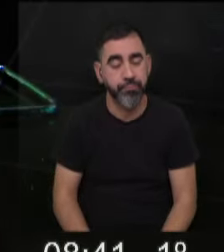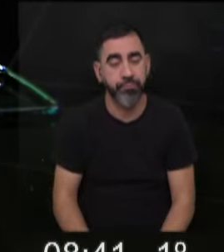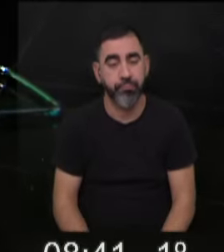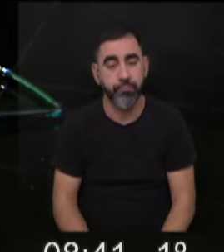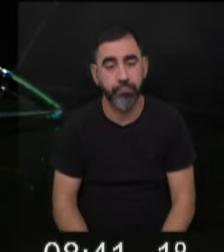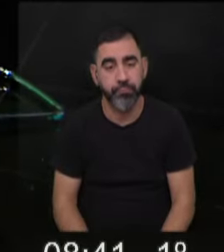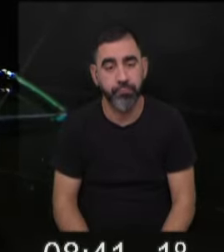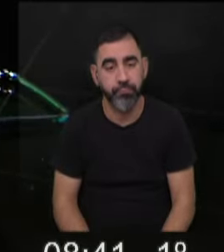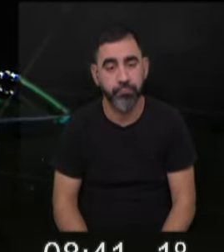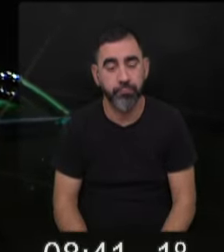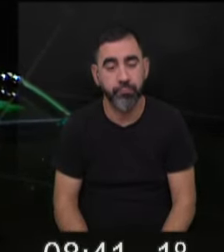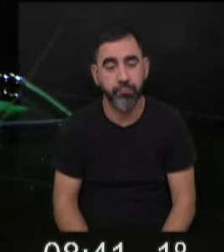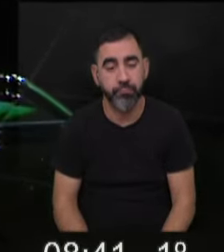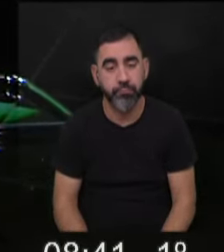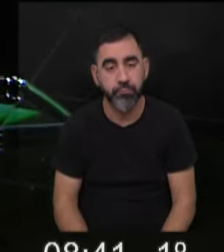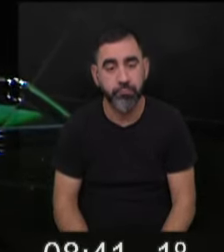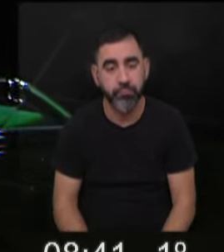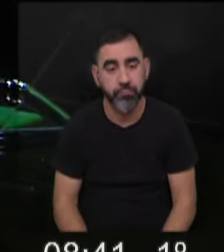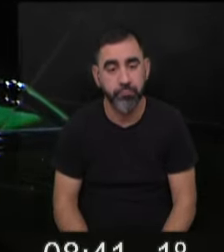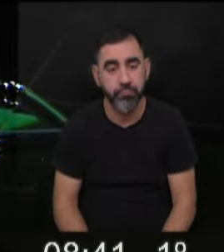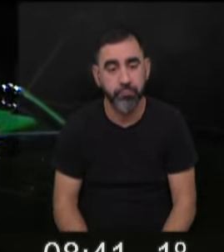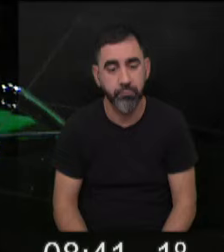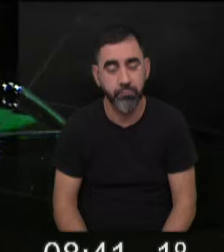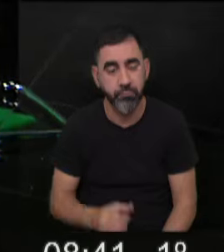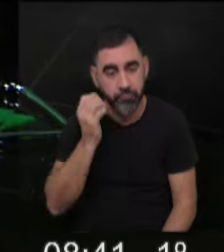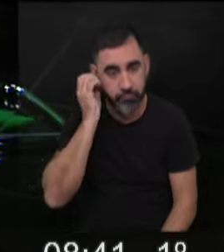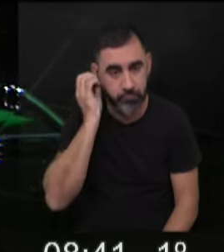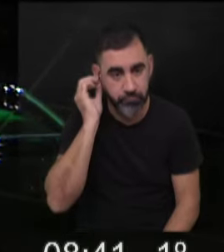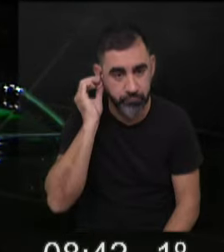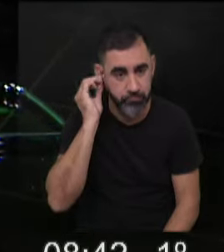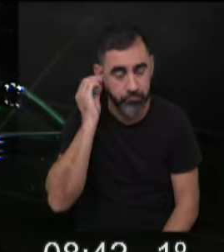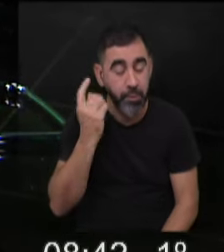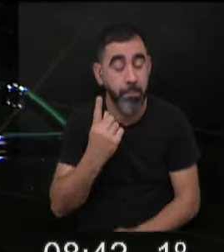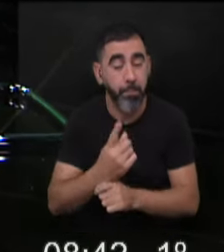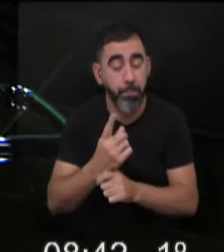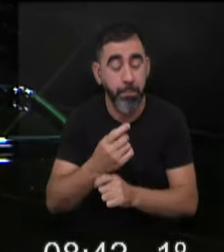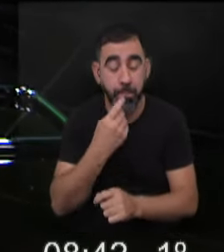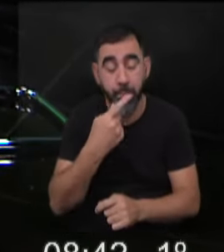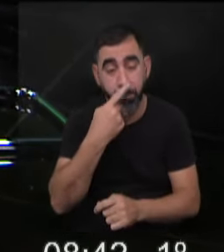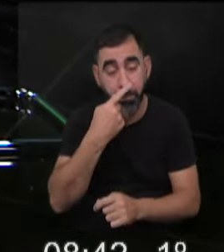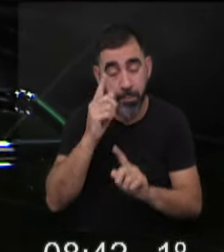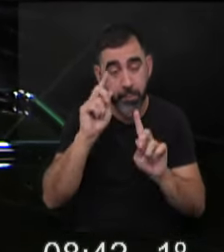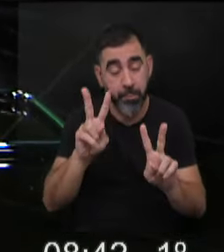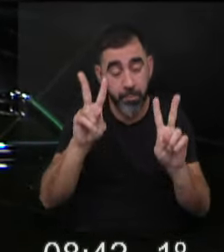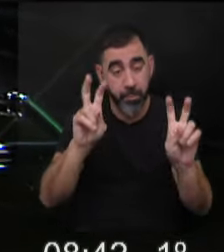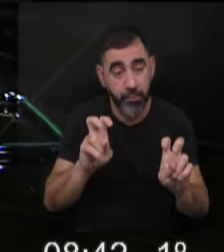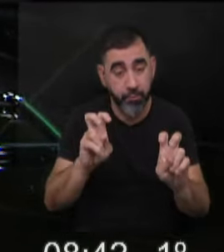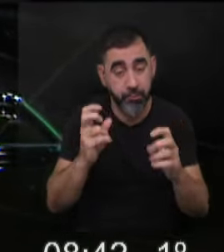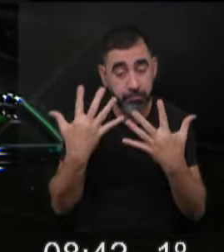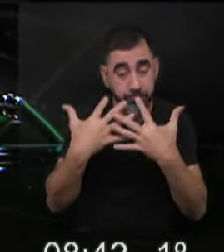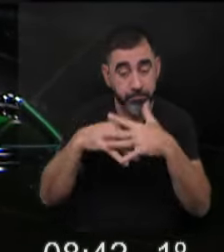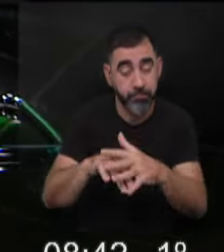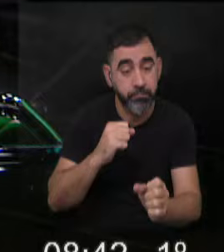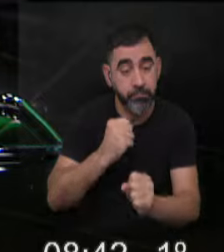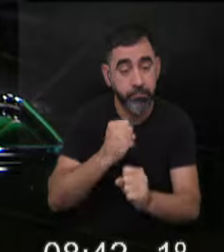país? Nicolás. Sí, capaz para contar un poco el observatorio, lo primero para destacar, me parece que es interesante esta conjunción a partir de